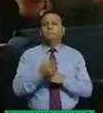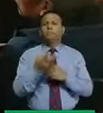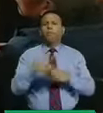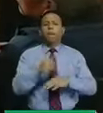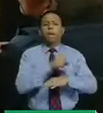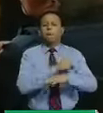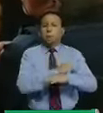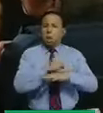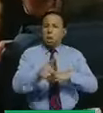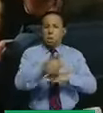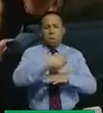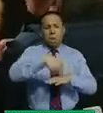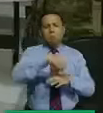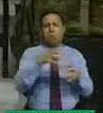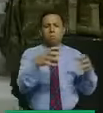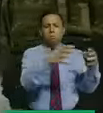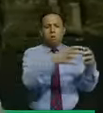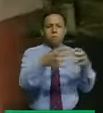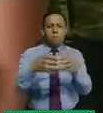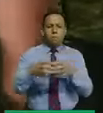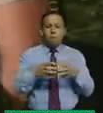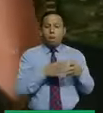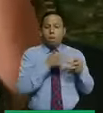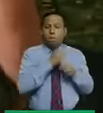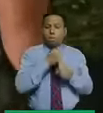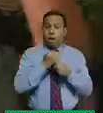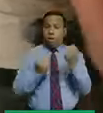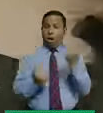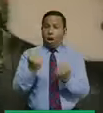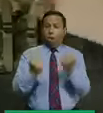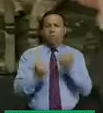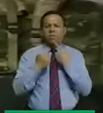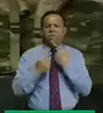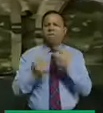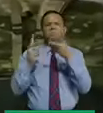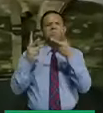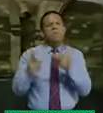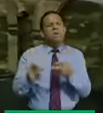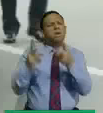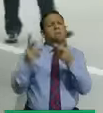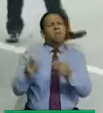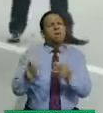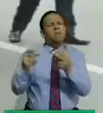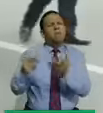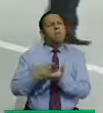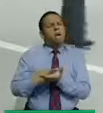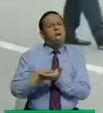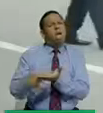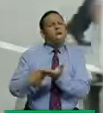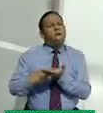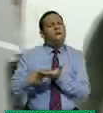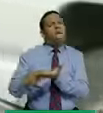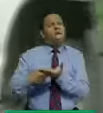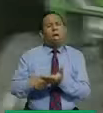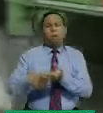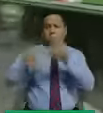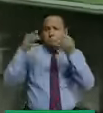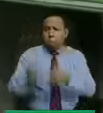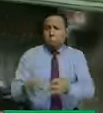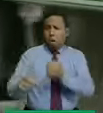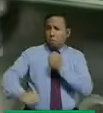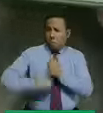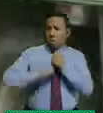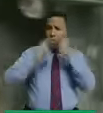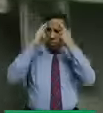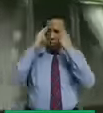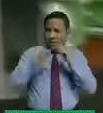distintas asociaciones de transporte dicen estar cansados de tantas asambleas en las que no han podido obtener respuestas concretas sobre los pedidos que desde hace algunos